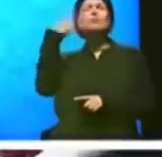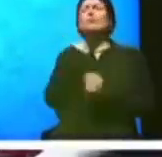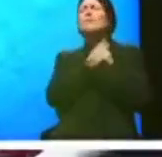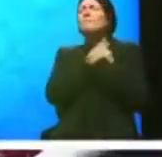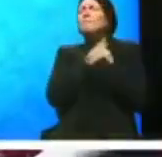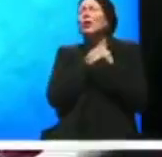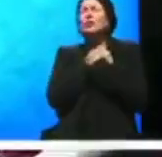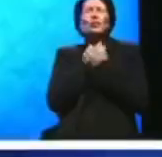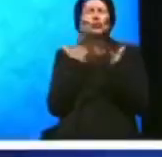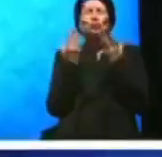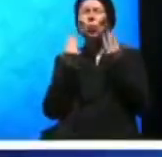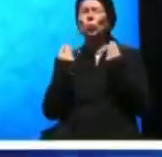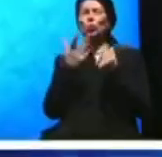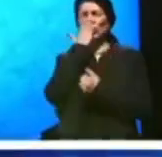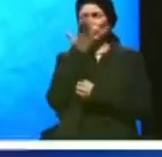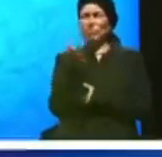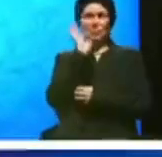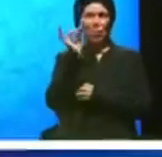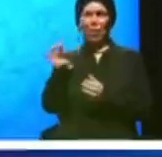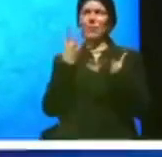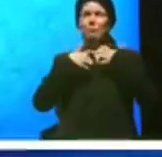un huevo, de verdad, os quiero muchísimo.